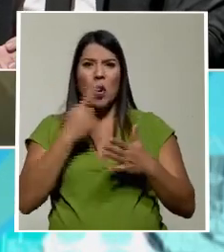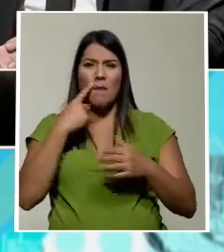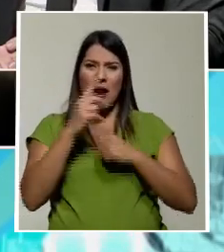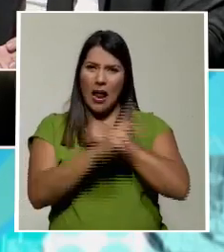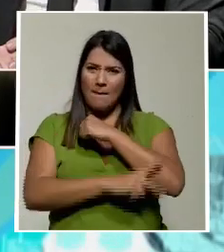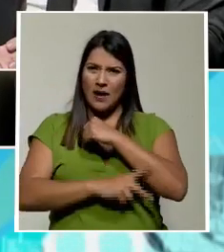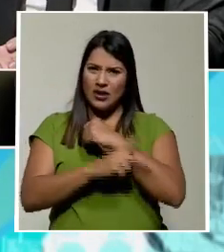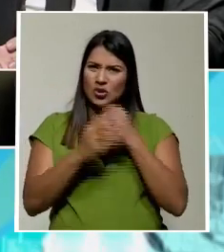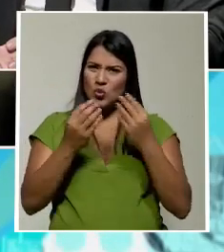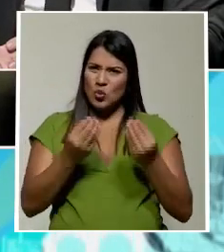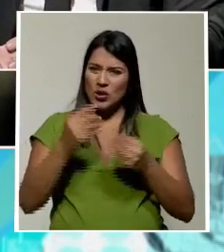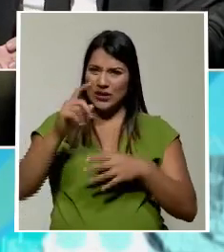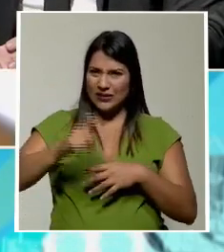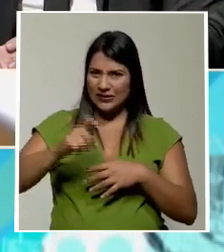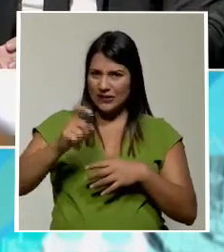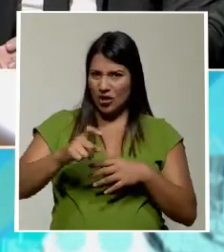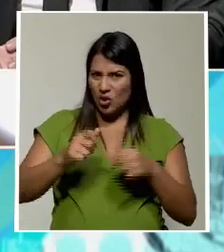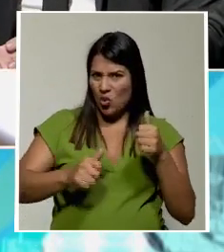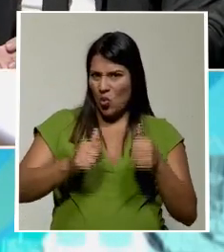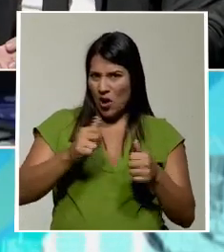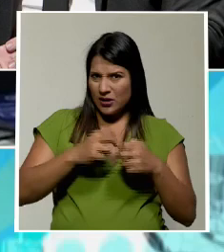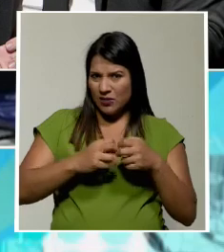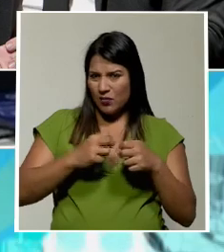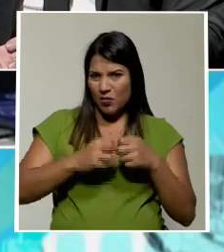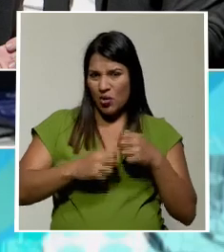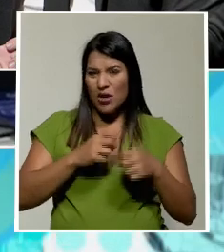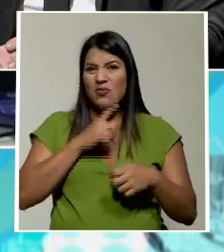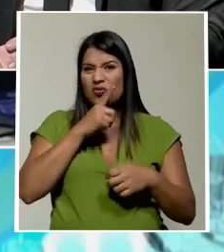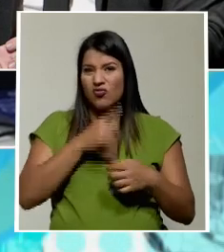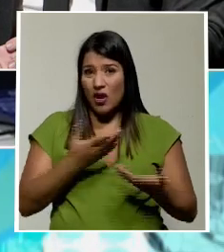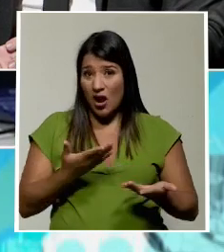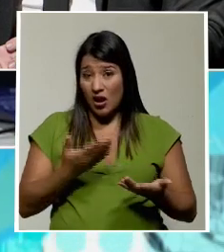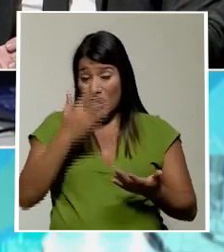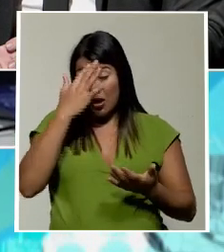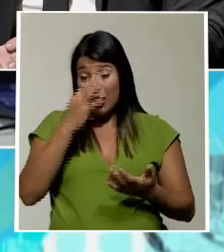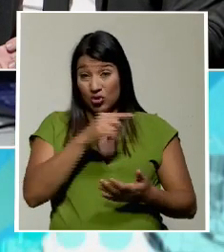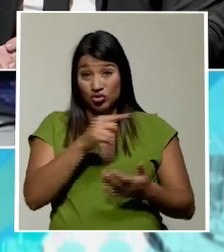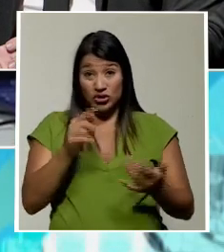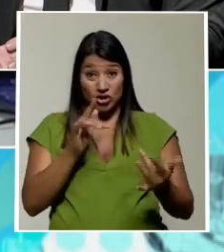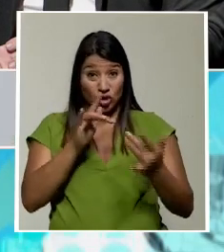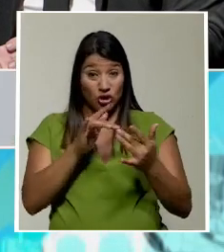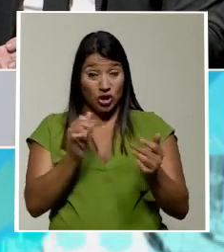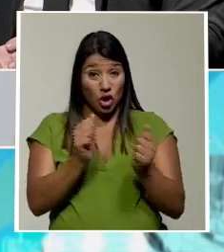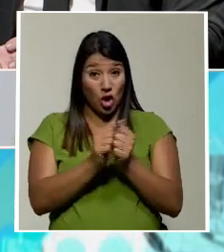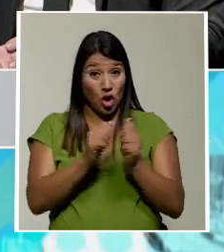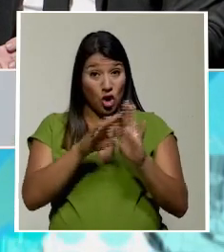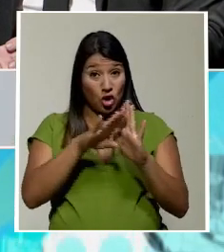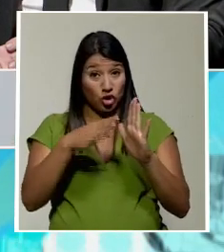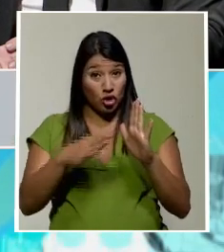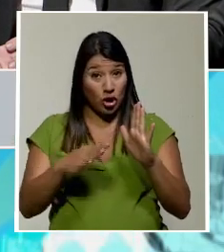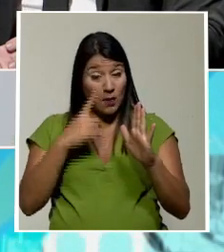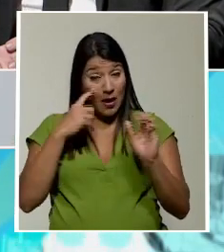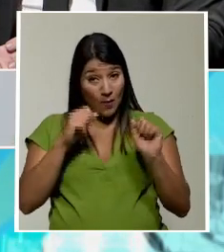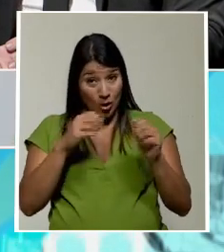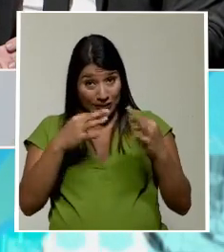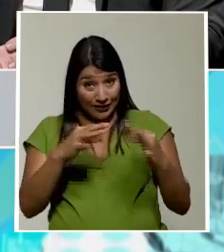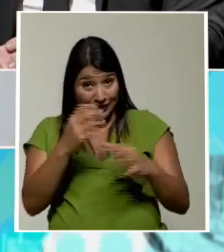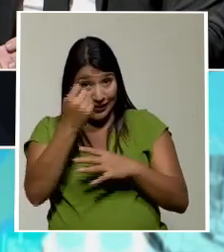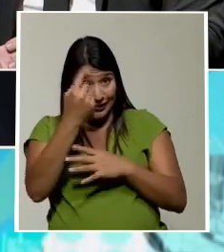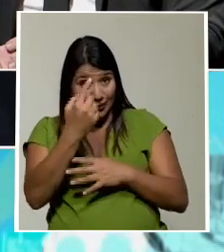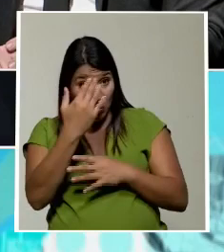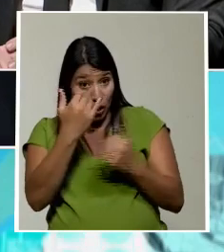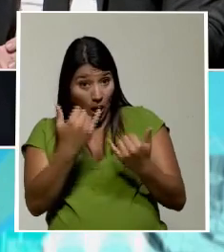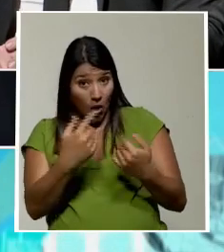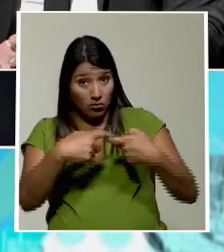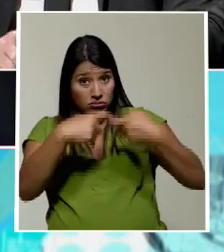¿Cuál es el problema de fondo? ¿Qué han logrado en contacto? Supongo que habrán mantenido contactos con la Contraloría para tratar de entender, porque los tienen